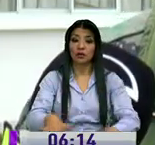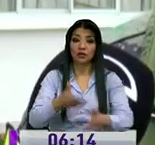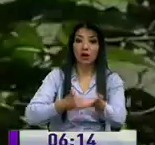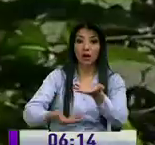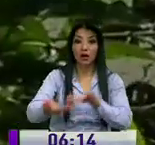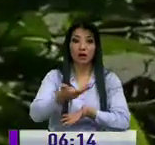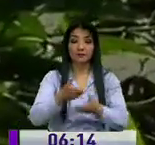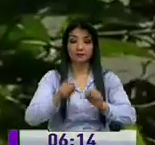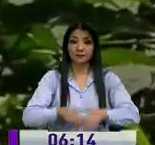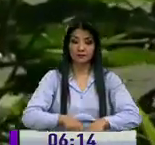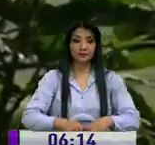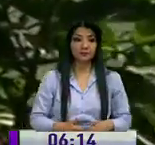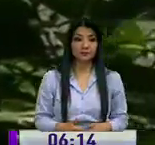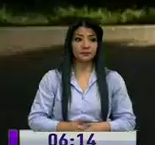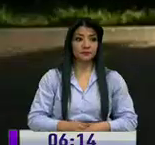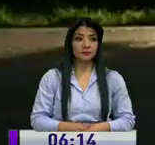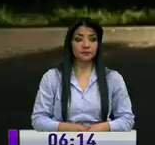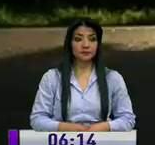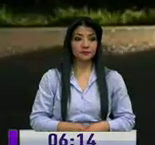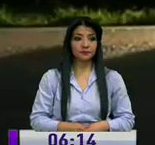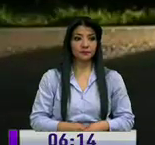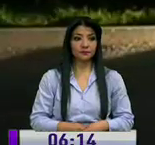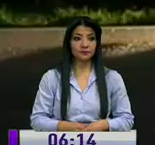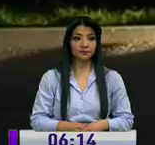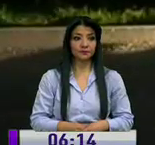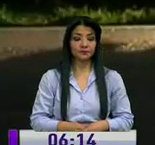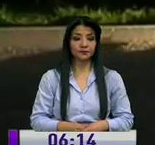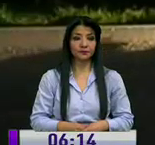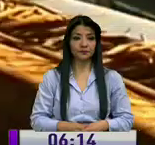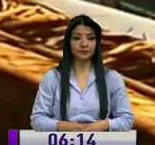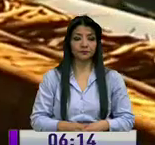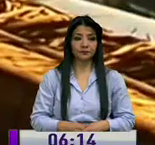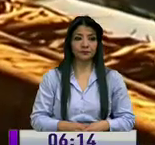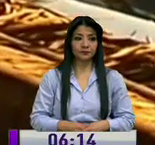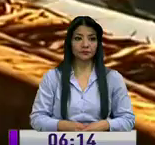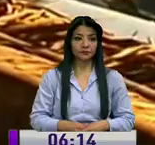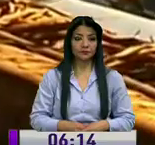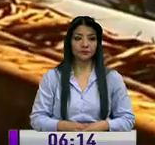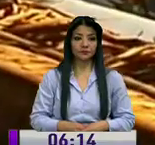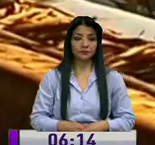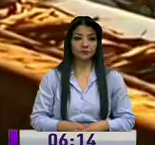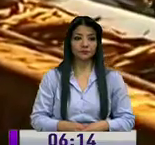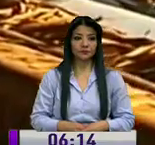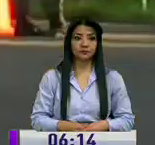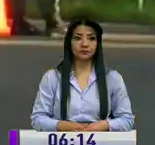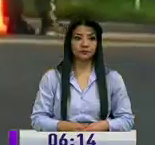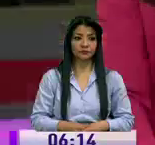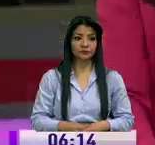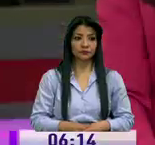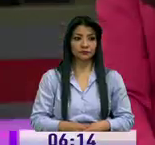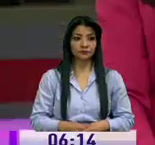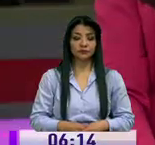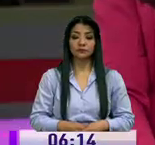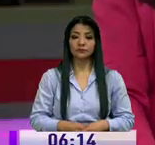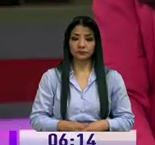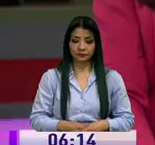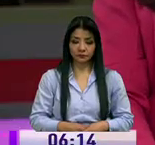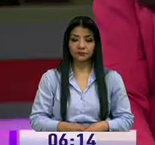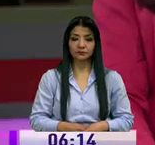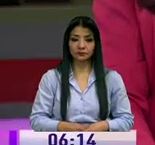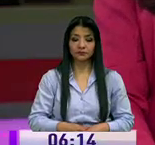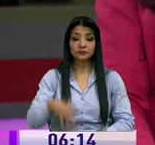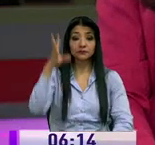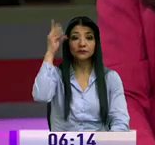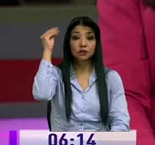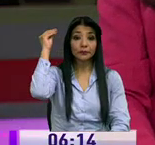información. Con imágenes de José Cedeño, desde Nariño, Colombia, informa Miriam Enríquez. Y en Riobamba,